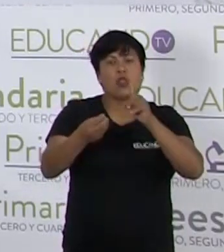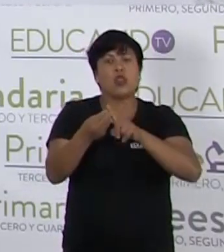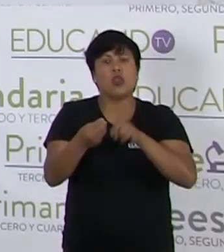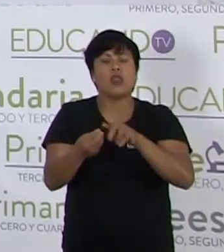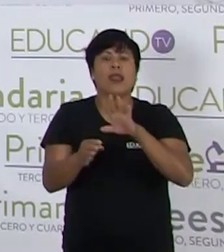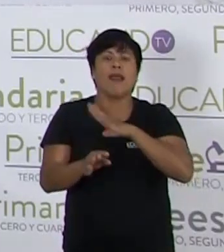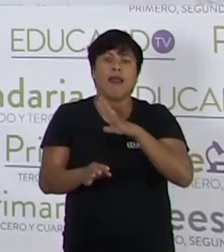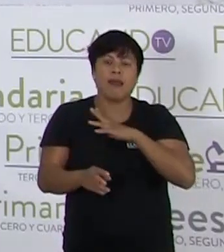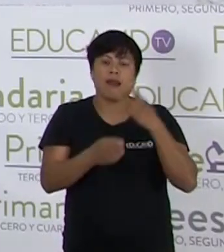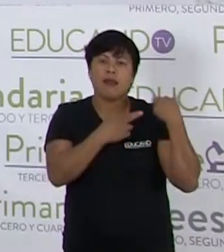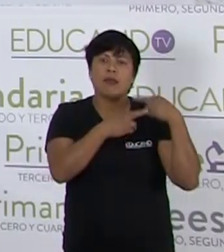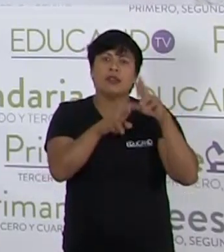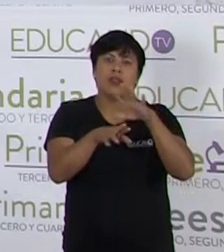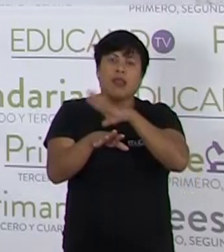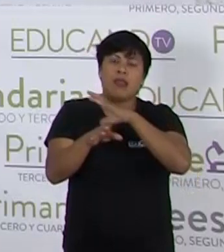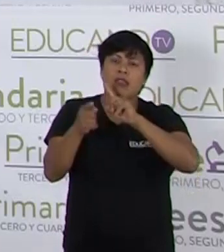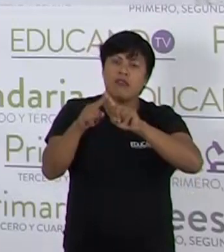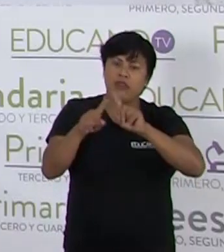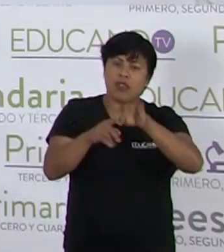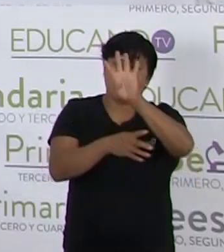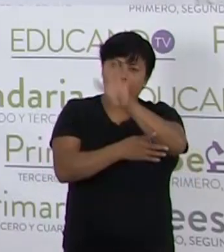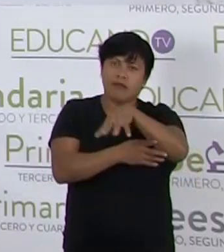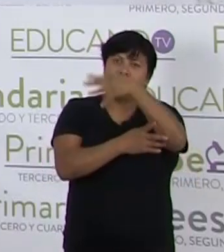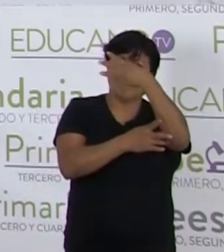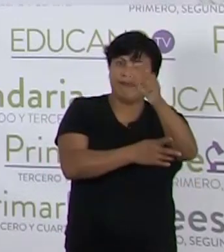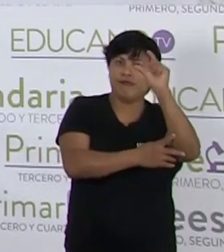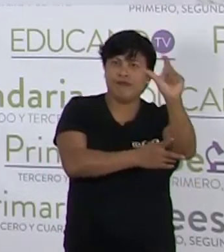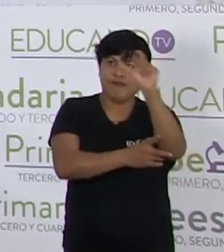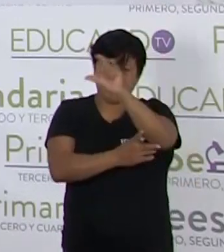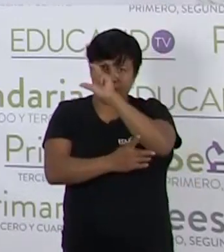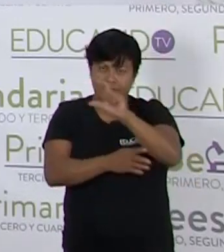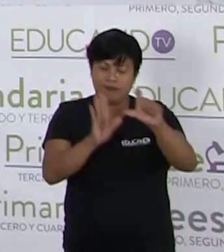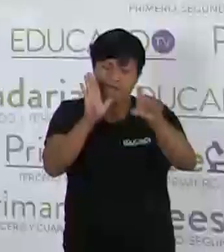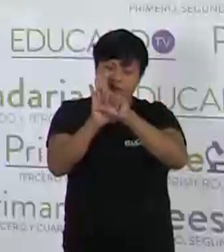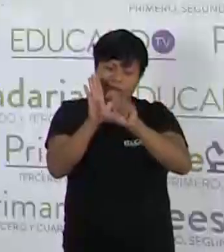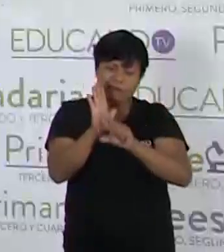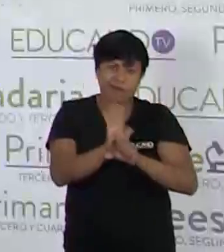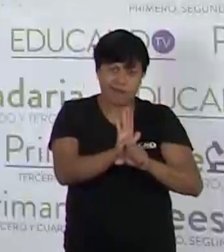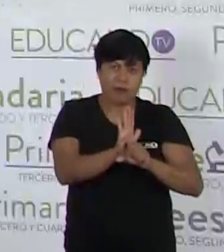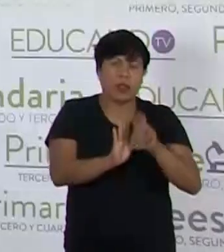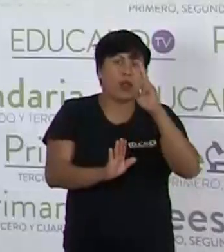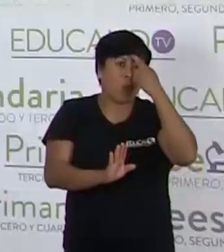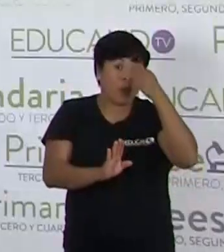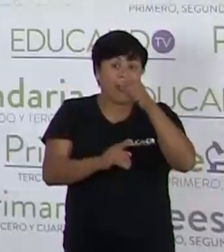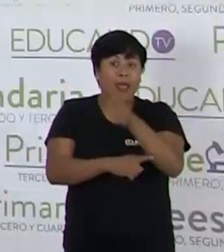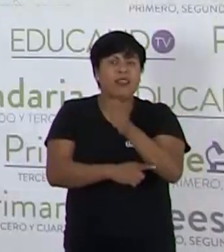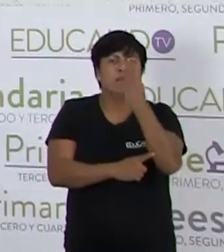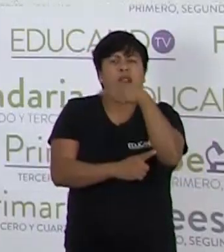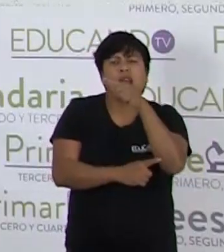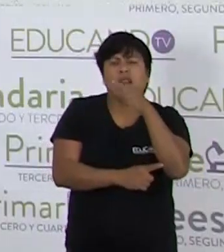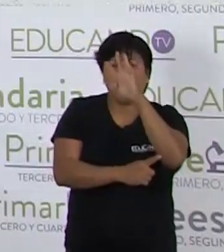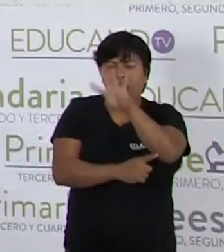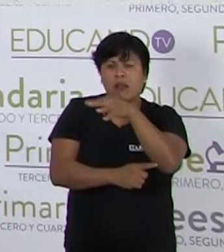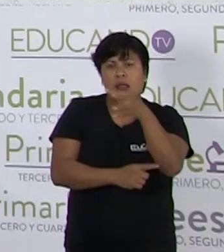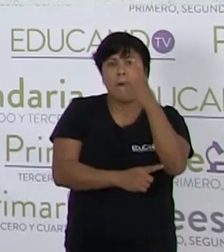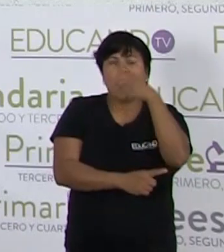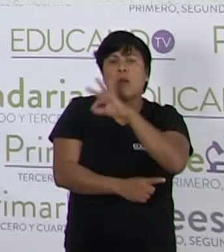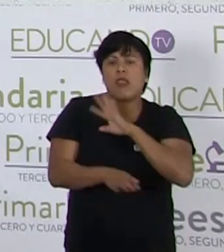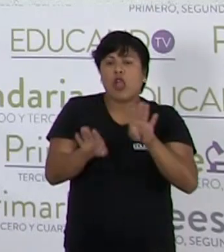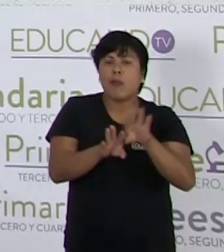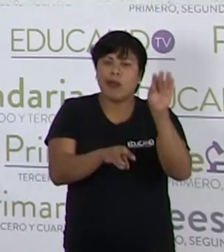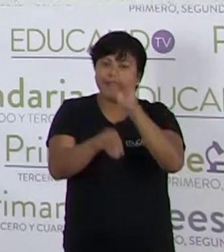se representan los pictogramas. Recuerda que las tablas nos ayudan a organizar la información y si